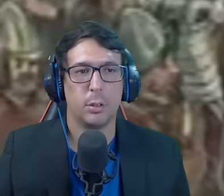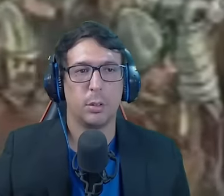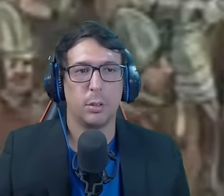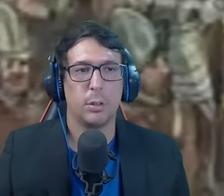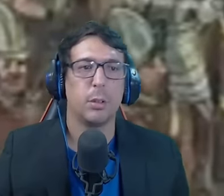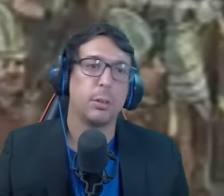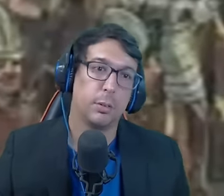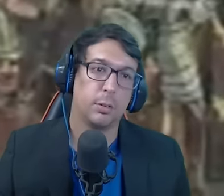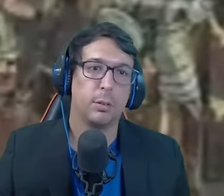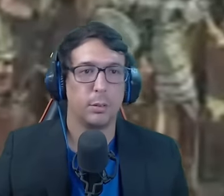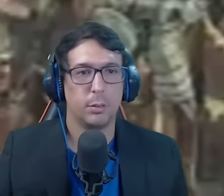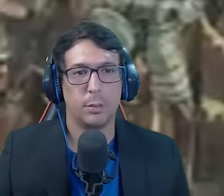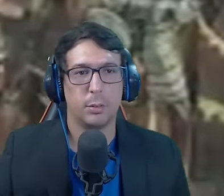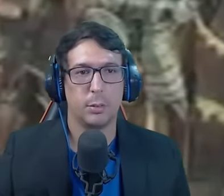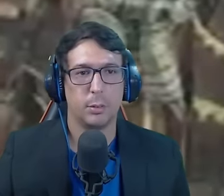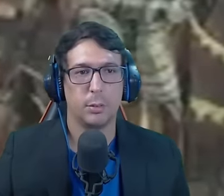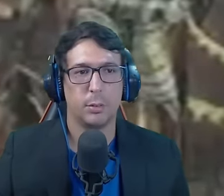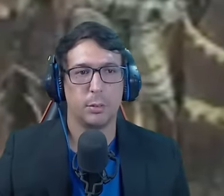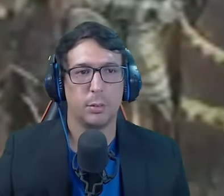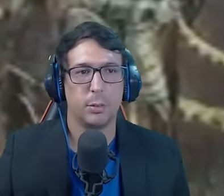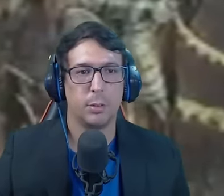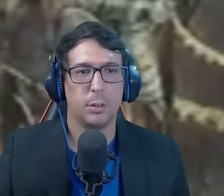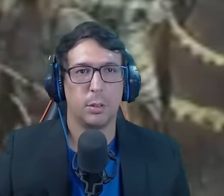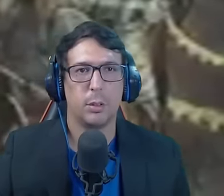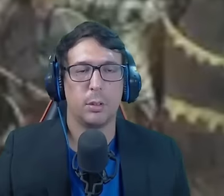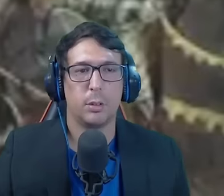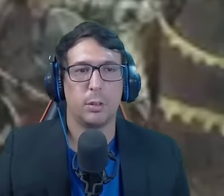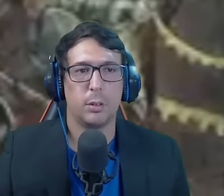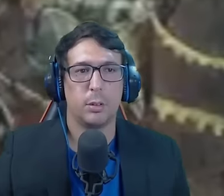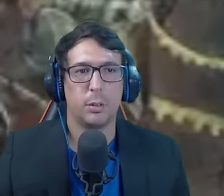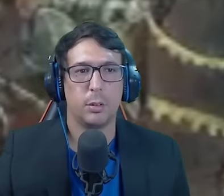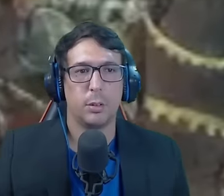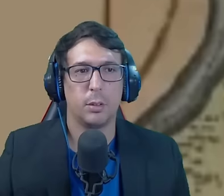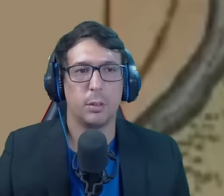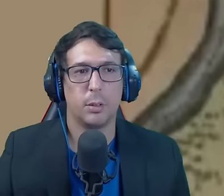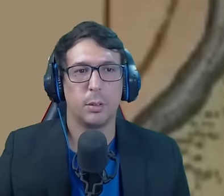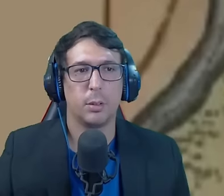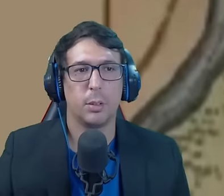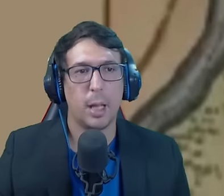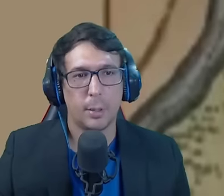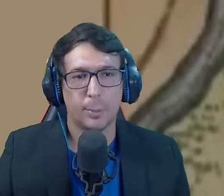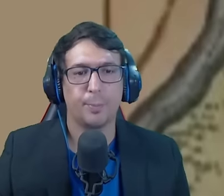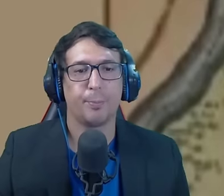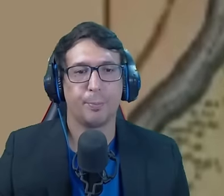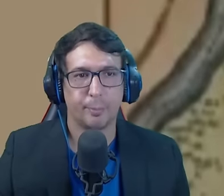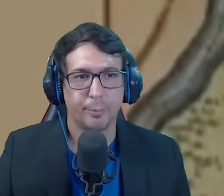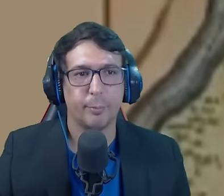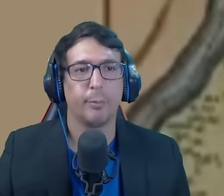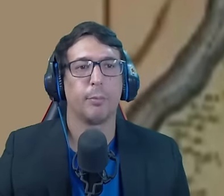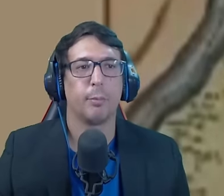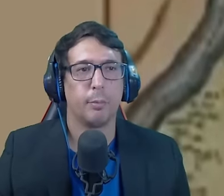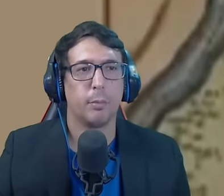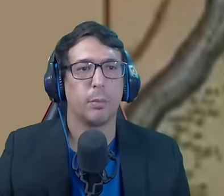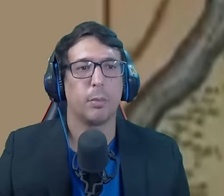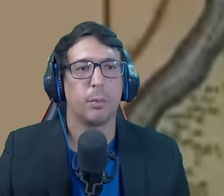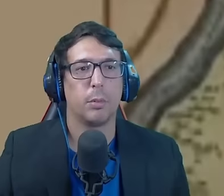su cultura, religión, formas de ver el mundo, costumbres, valores e instituciones traídas desde España. Es preciso señalar que también